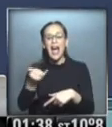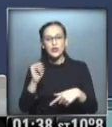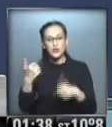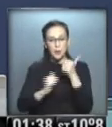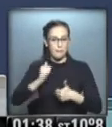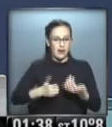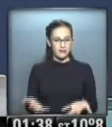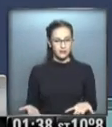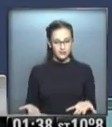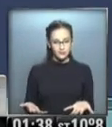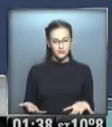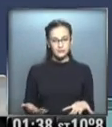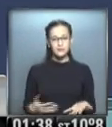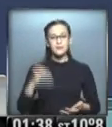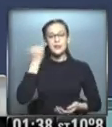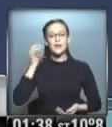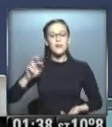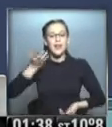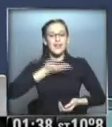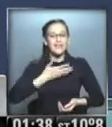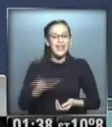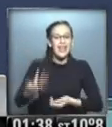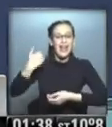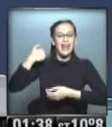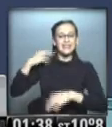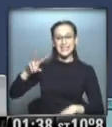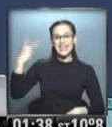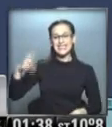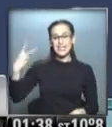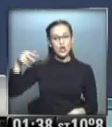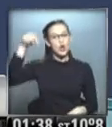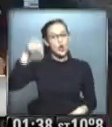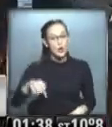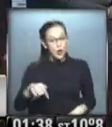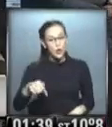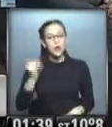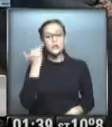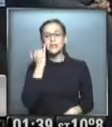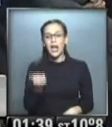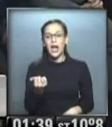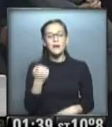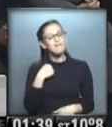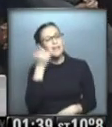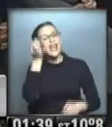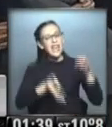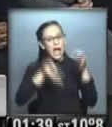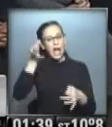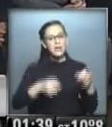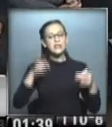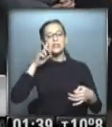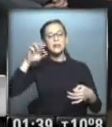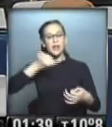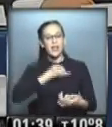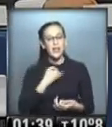de activos que tenía YPF en el exterior, y que hoy, estudiando las cuentas de YPF, estudiando